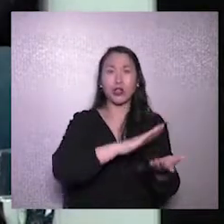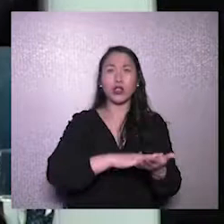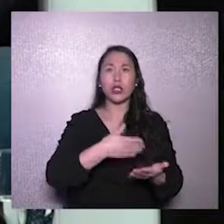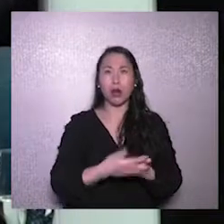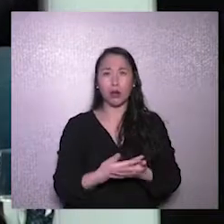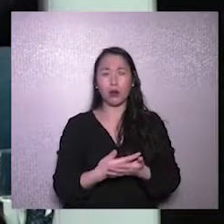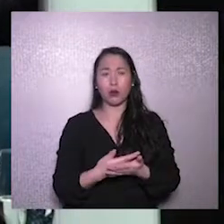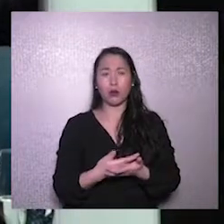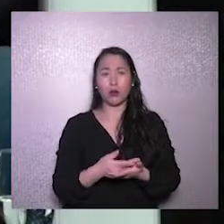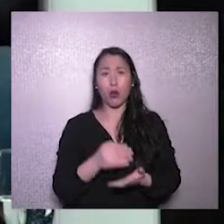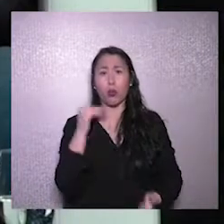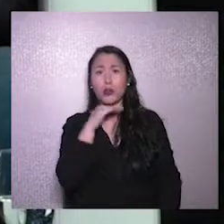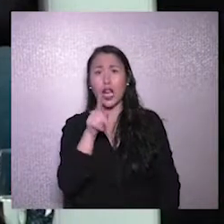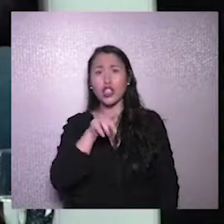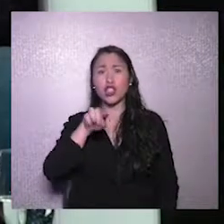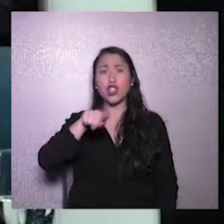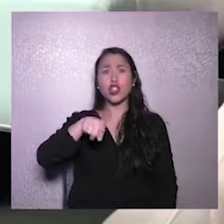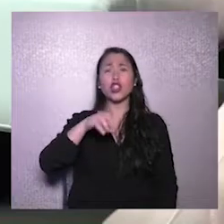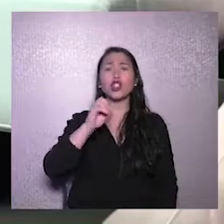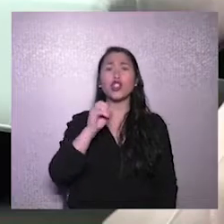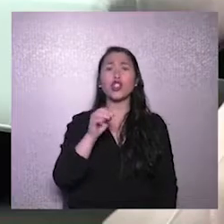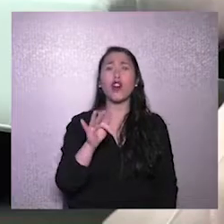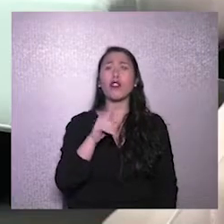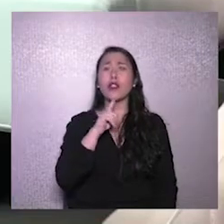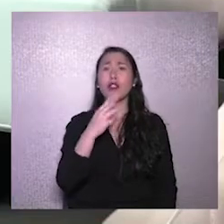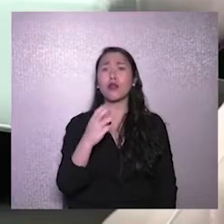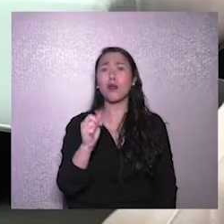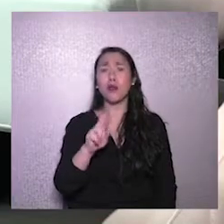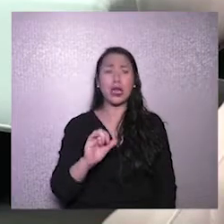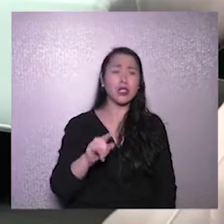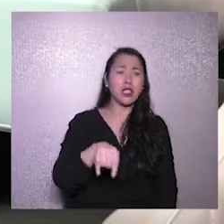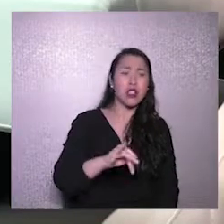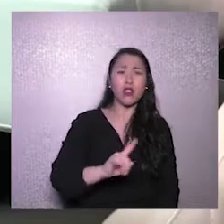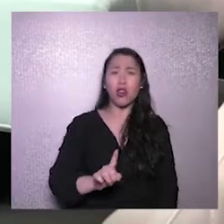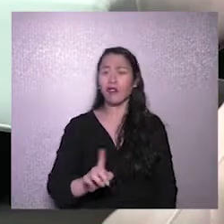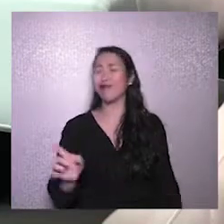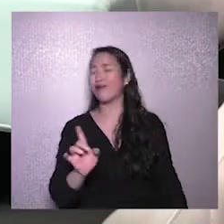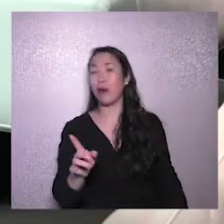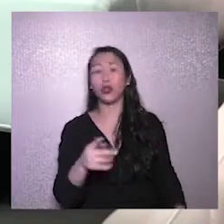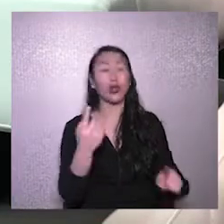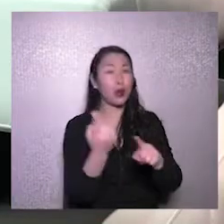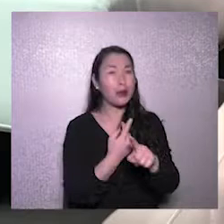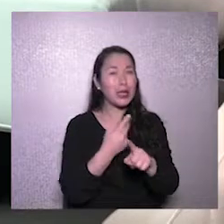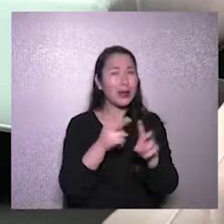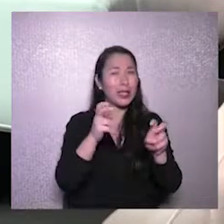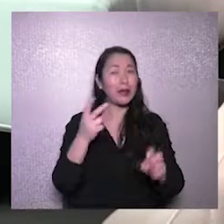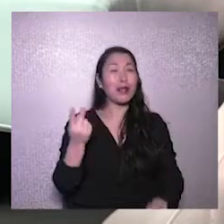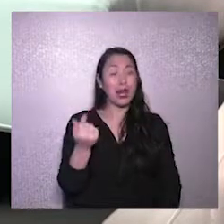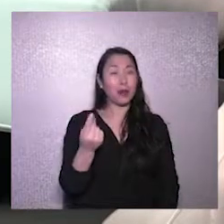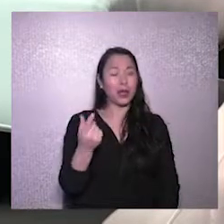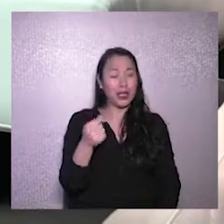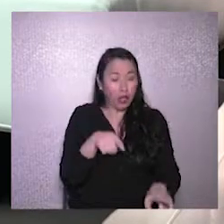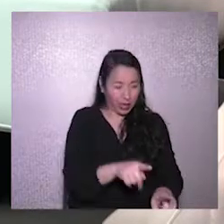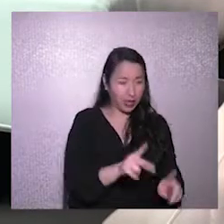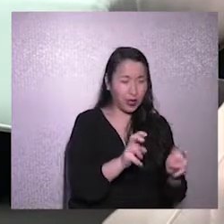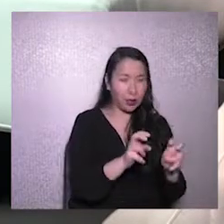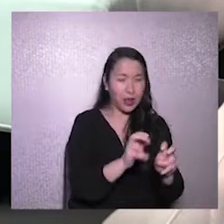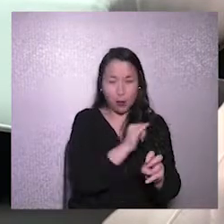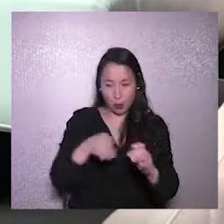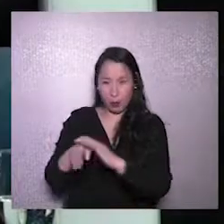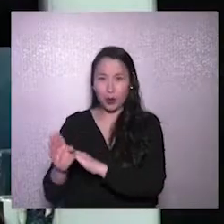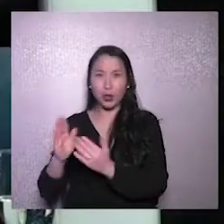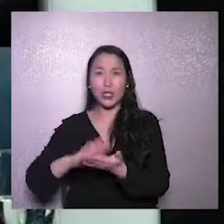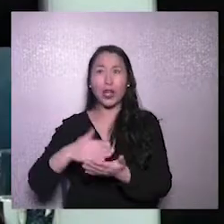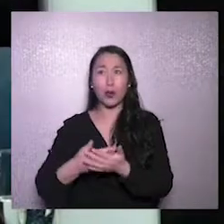poner software no es la solución. Cuando estamos hablando de plata, y quiero tocar este tema antes de entrar al tema salud, actualmente